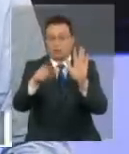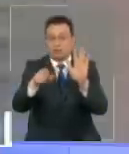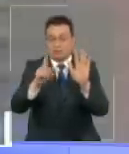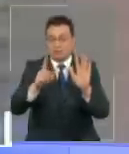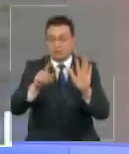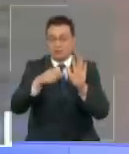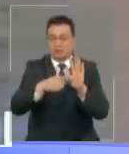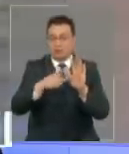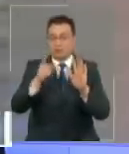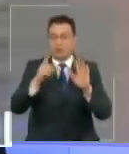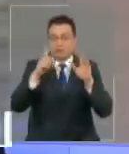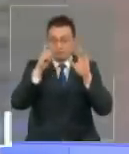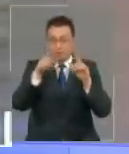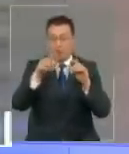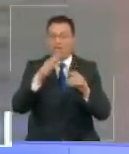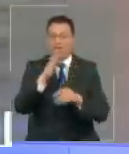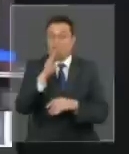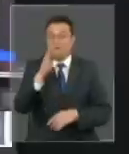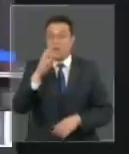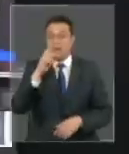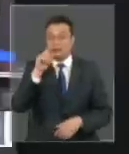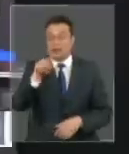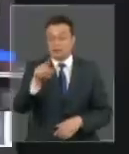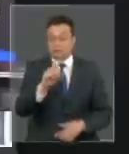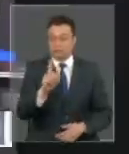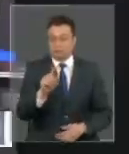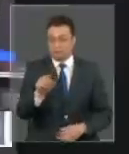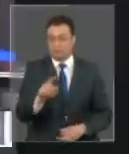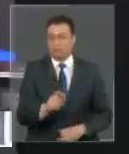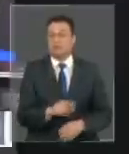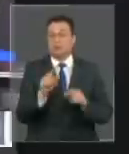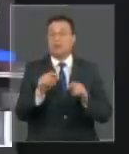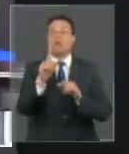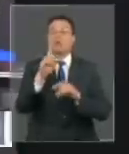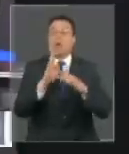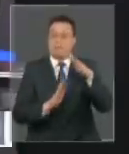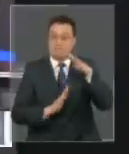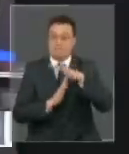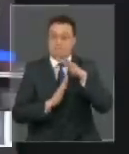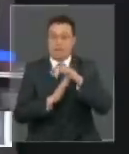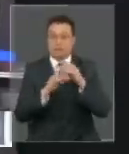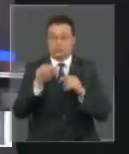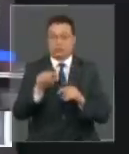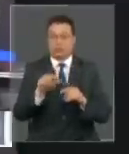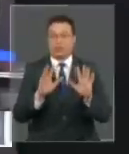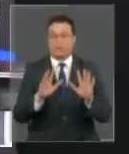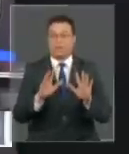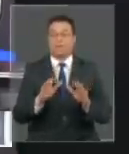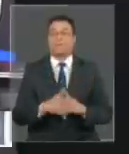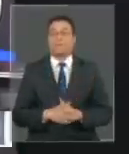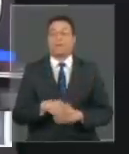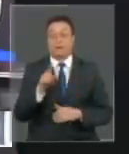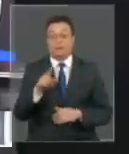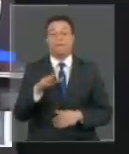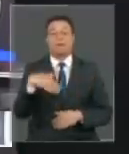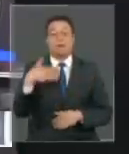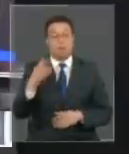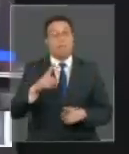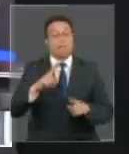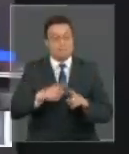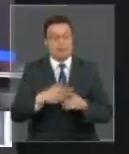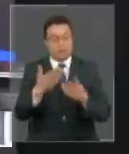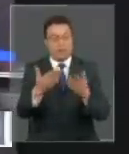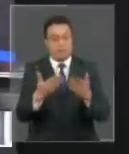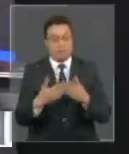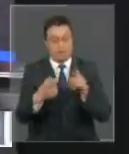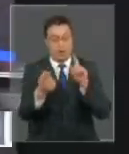es ni siquiera la gráfica de la farmacia pública. Vamos a seguir discutiendo, por supuesto, pero llegó el momento de hacer una pausa en estos momentos. Vamos a además seguir la invitación